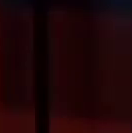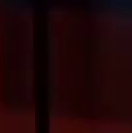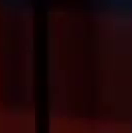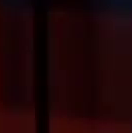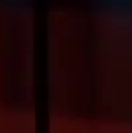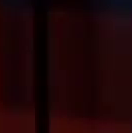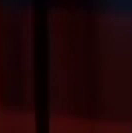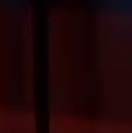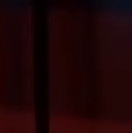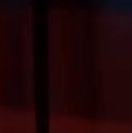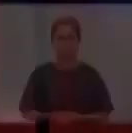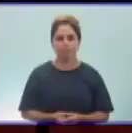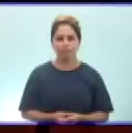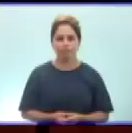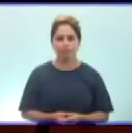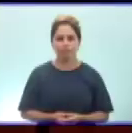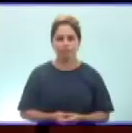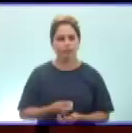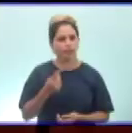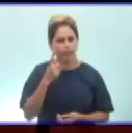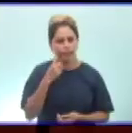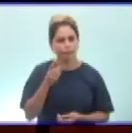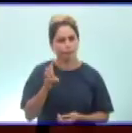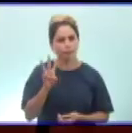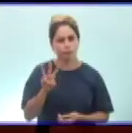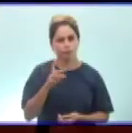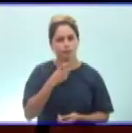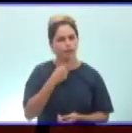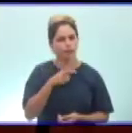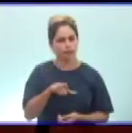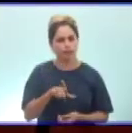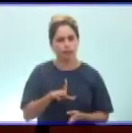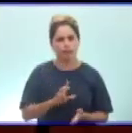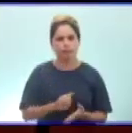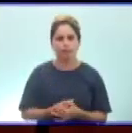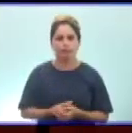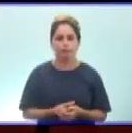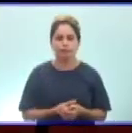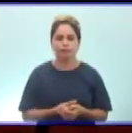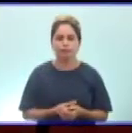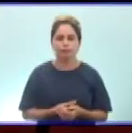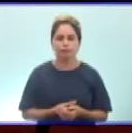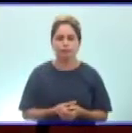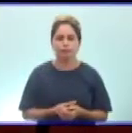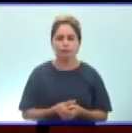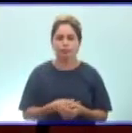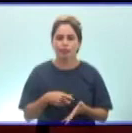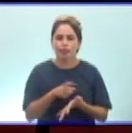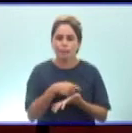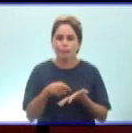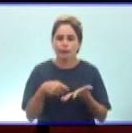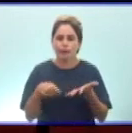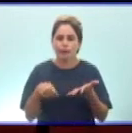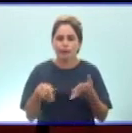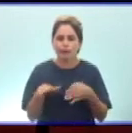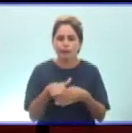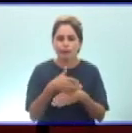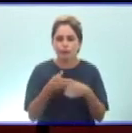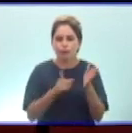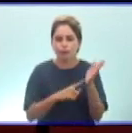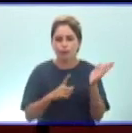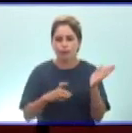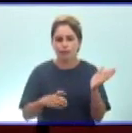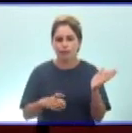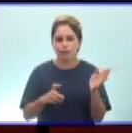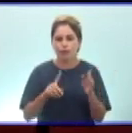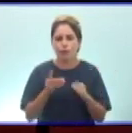Veamos un tercer ejemplo que les planteo. Para escribir la distribución electrónica, también podemos